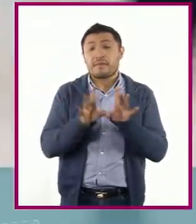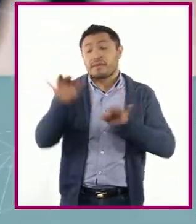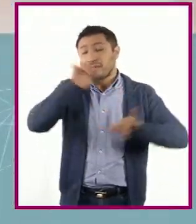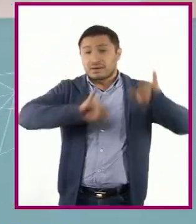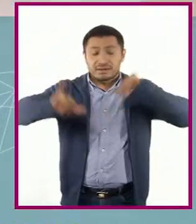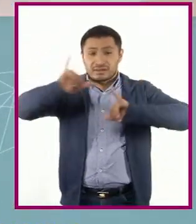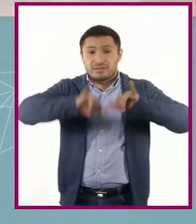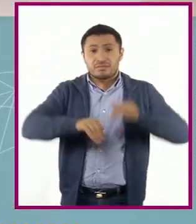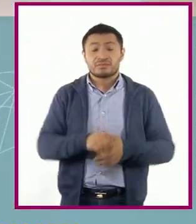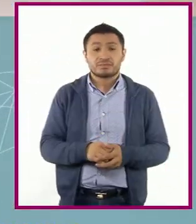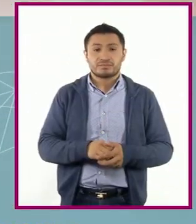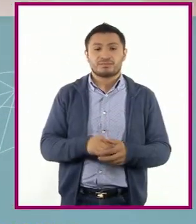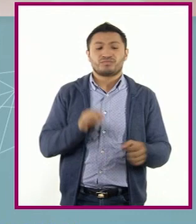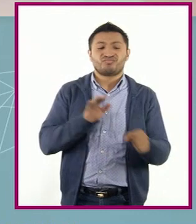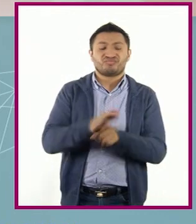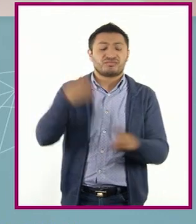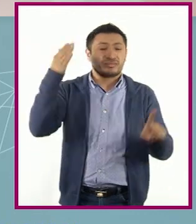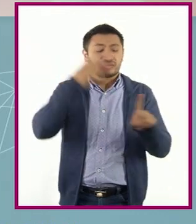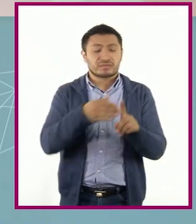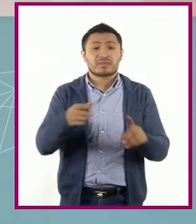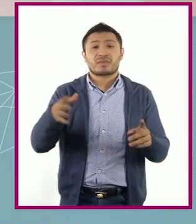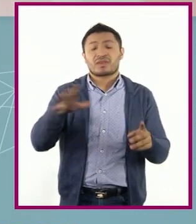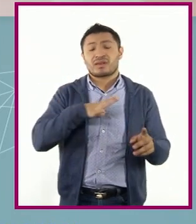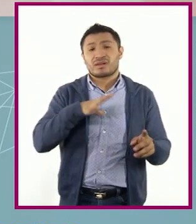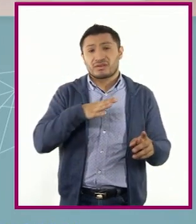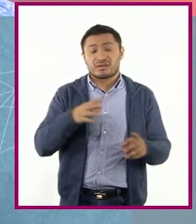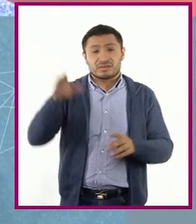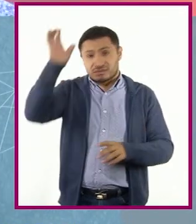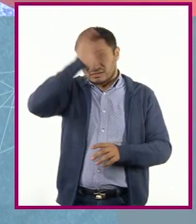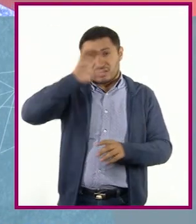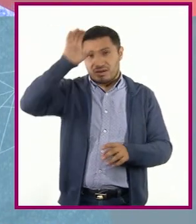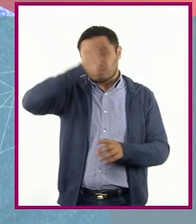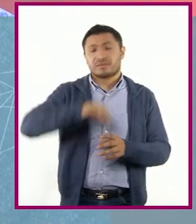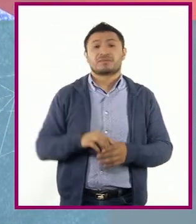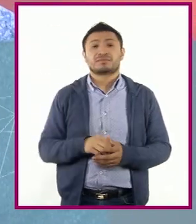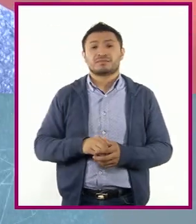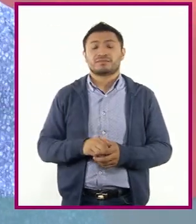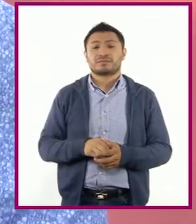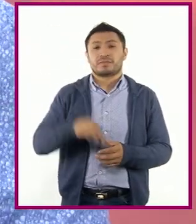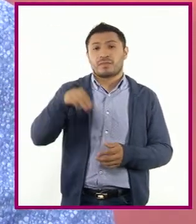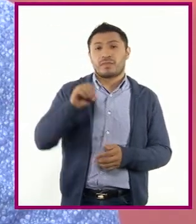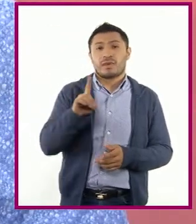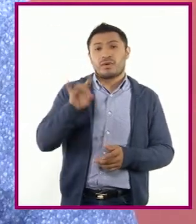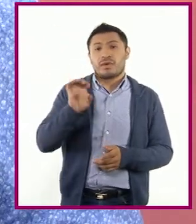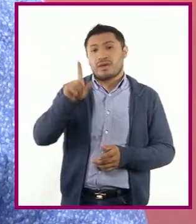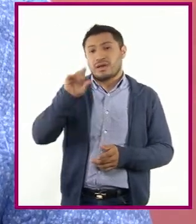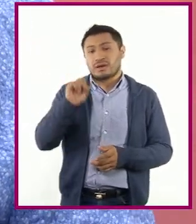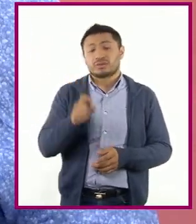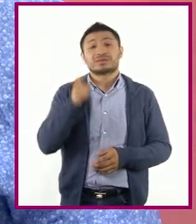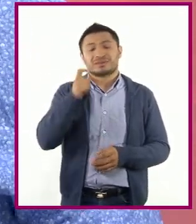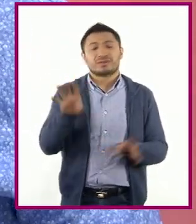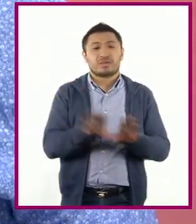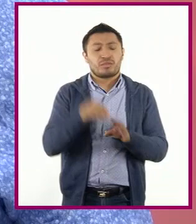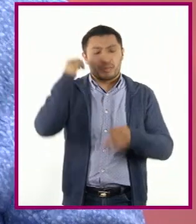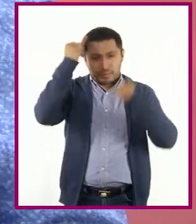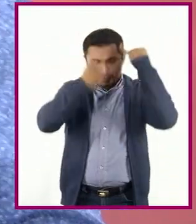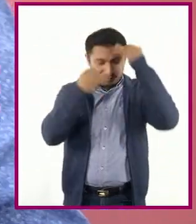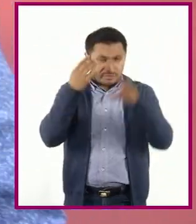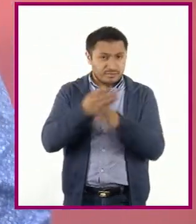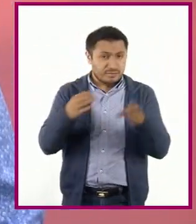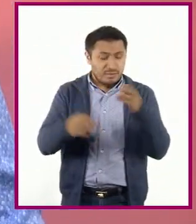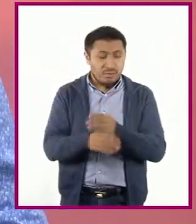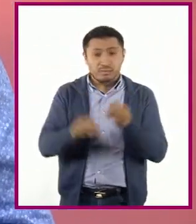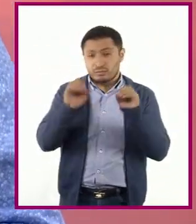compuestos. ¿Qué función tienen los modelos en la ciencia? Los modelos son una construcción imaginaria de un objeto